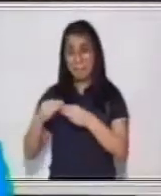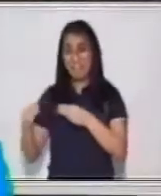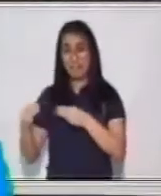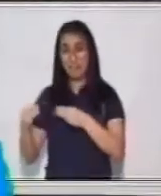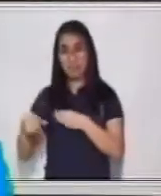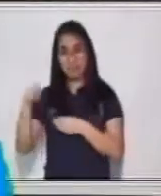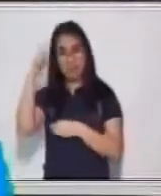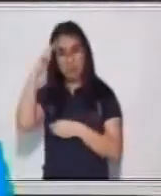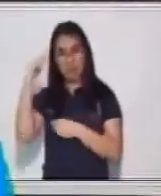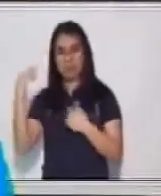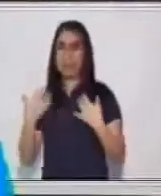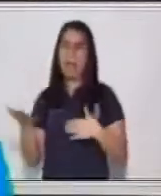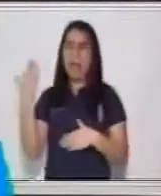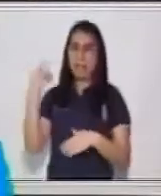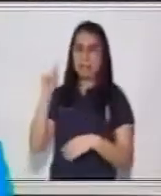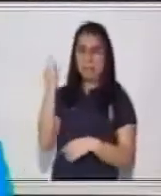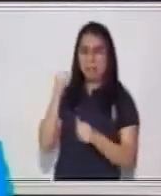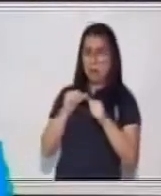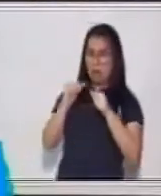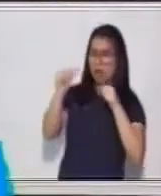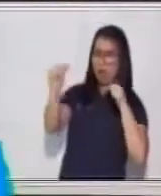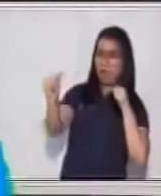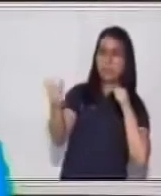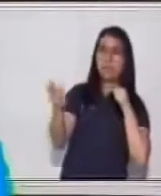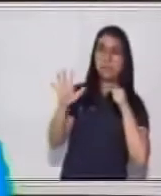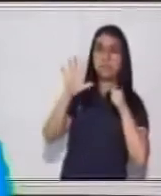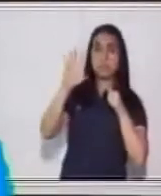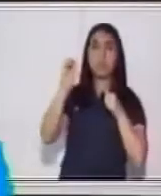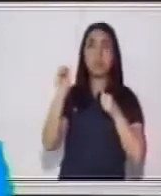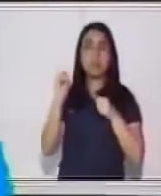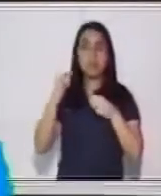recorrieron, y nos va a quedar X más